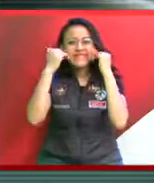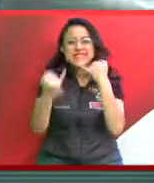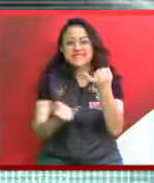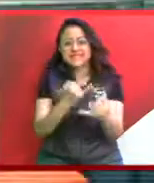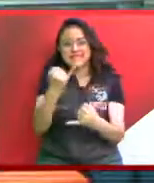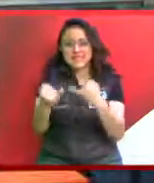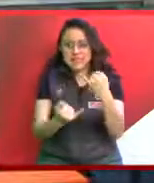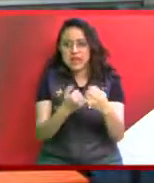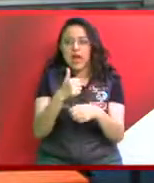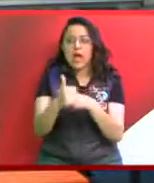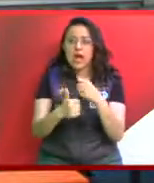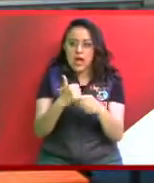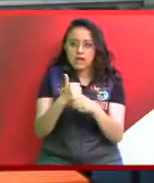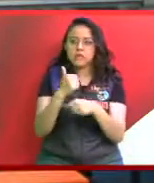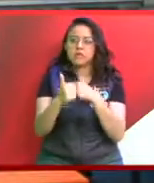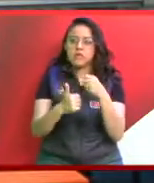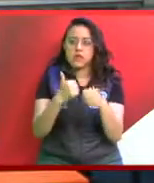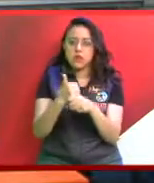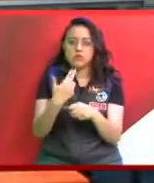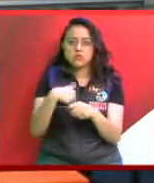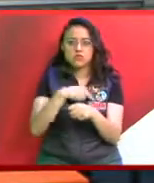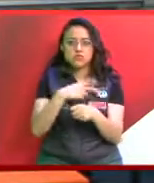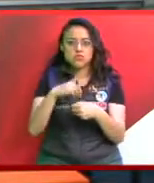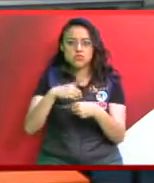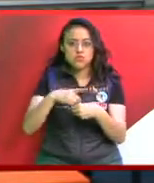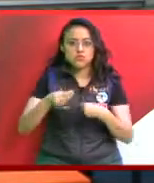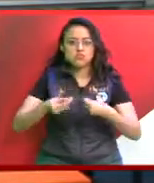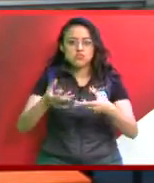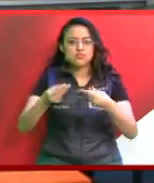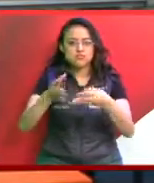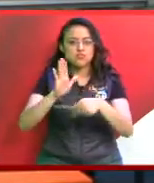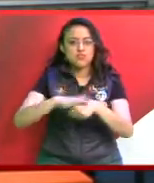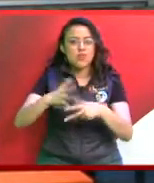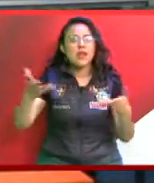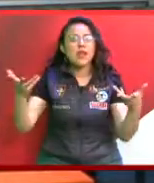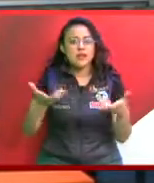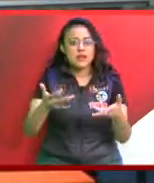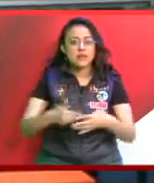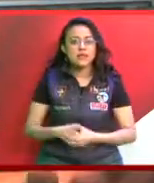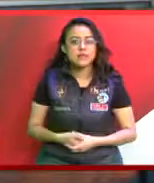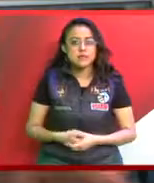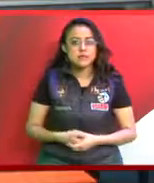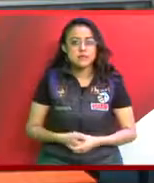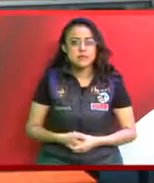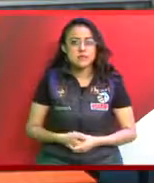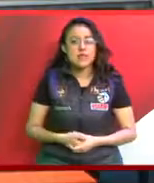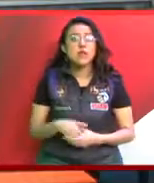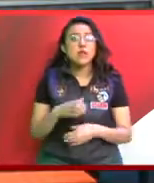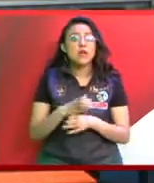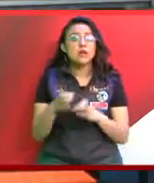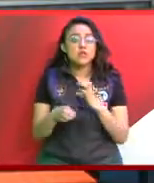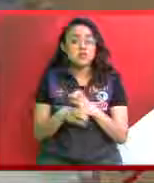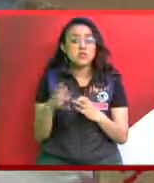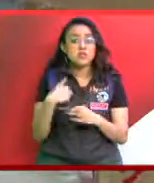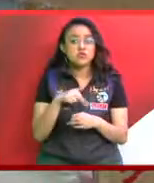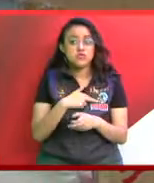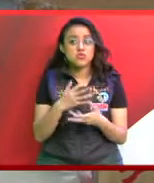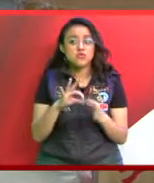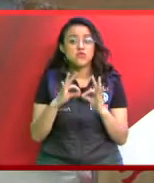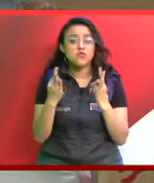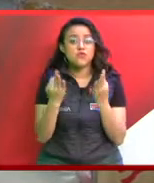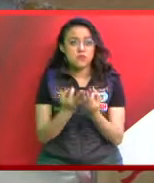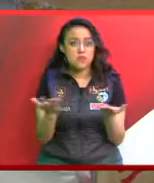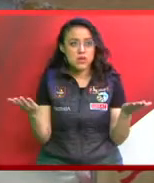cada año hacemos una donación en especie de productos que nosotros fabricamos sus